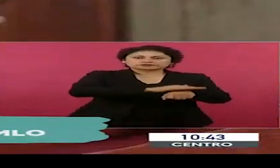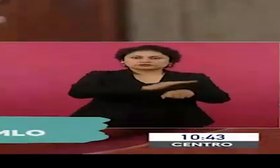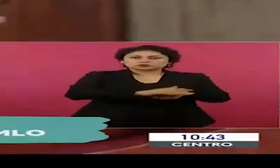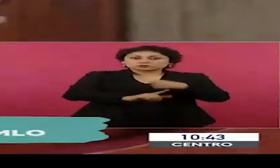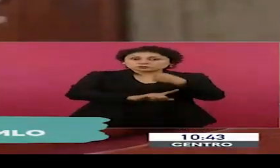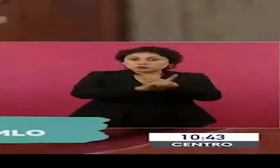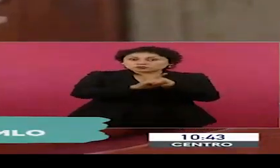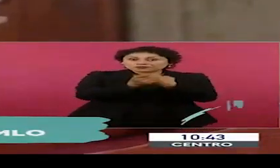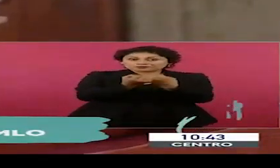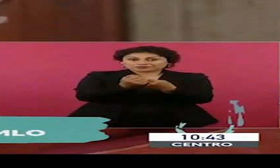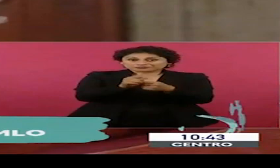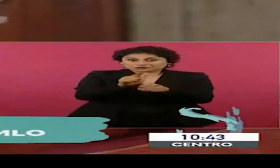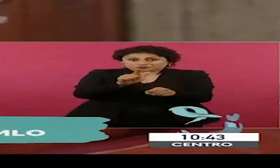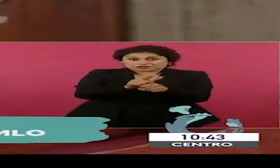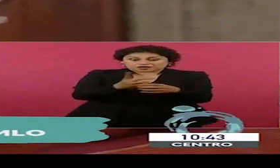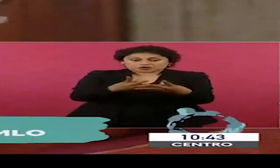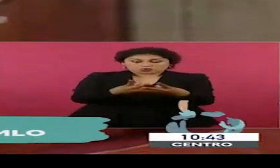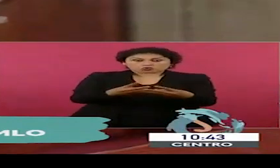impuestos